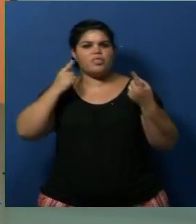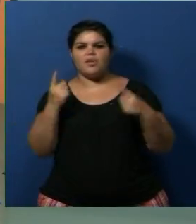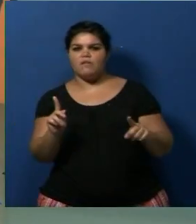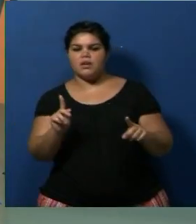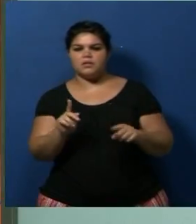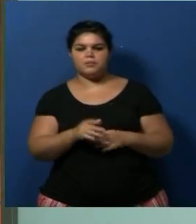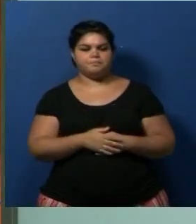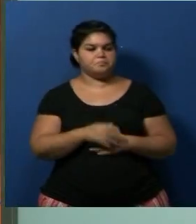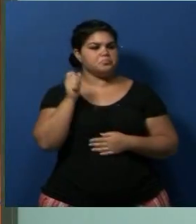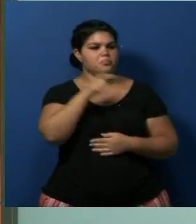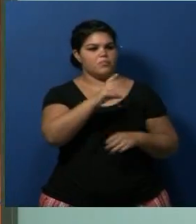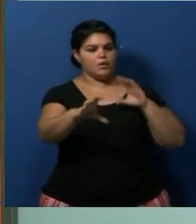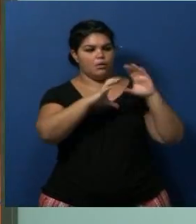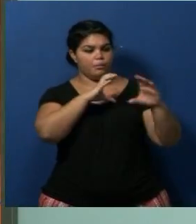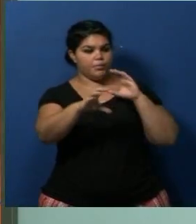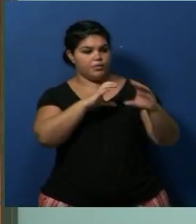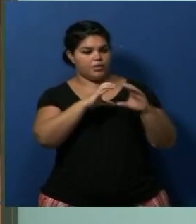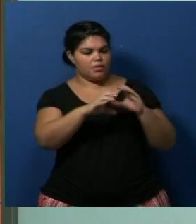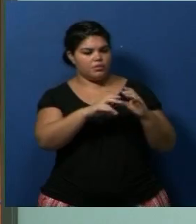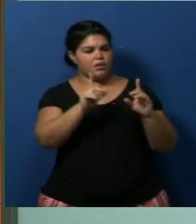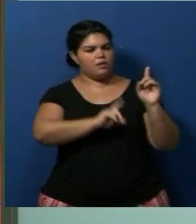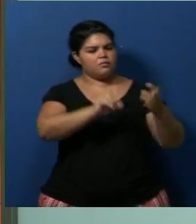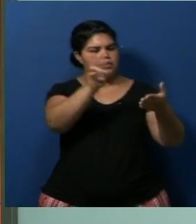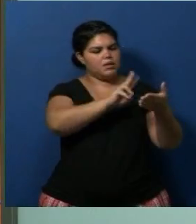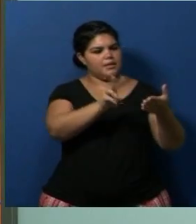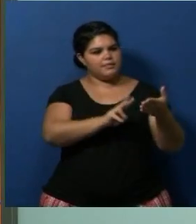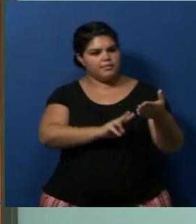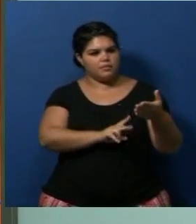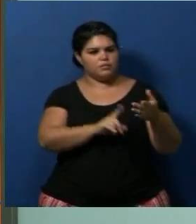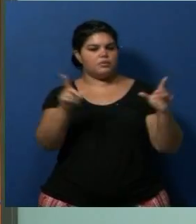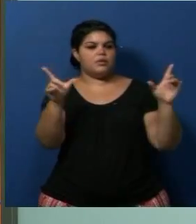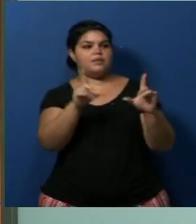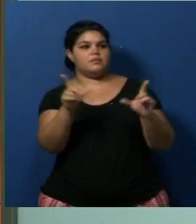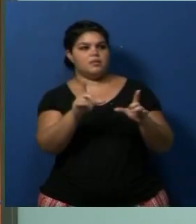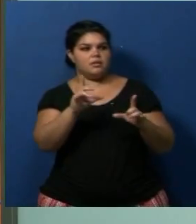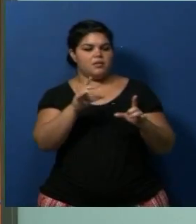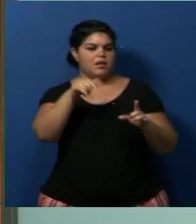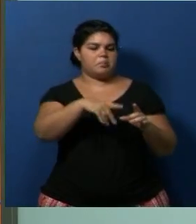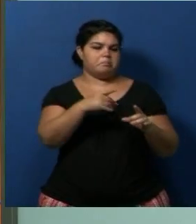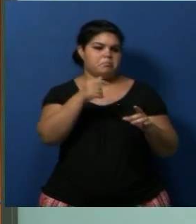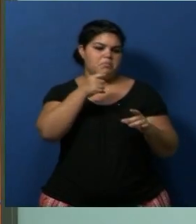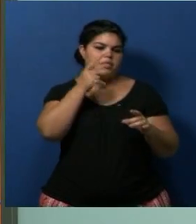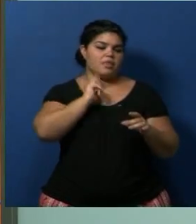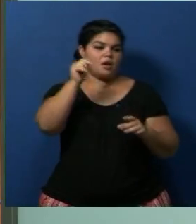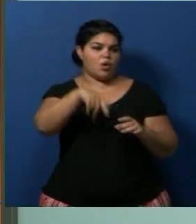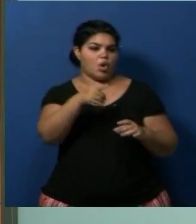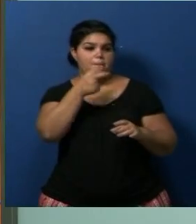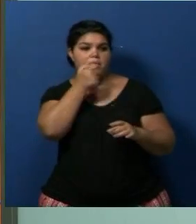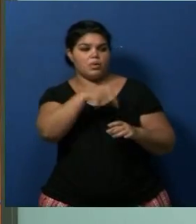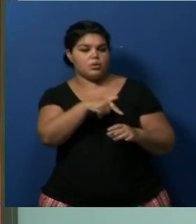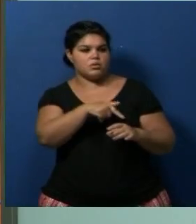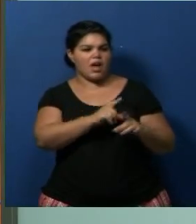te pregunto, porque leyendo crónicas en los medios de comunicación sobre lo que ocurrió hoy en la provincia de Mendoza, había una cierta